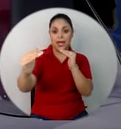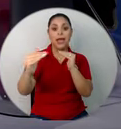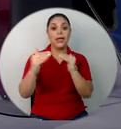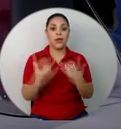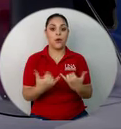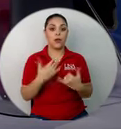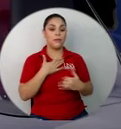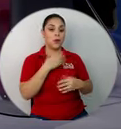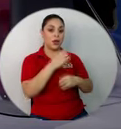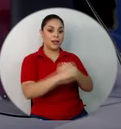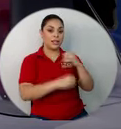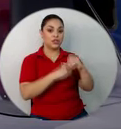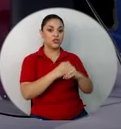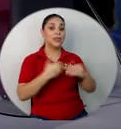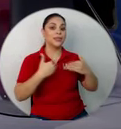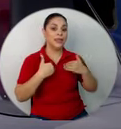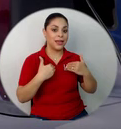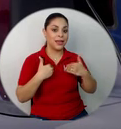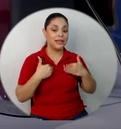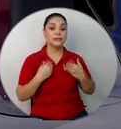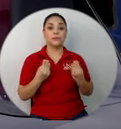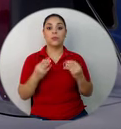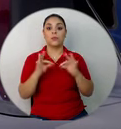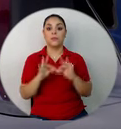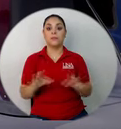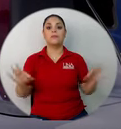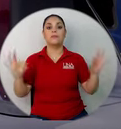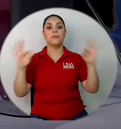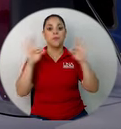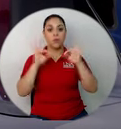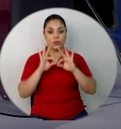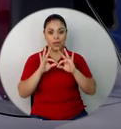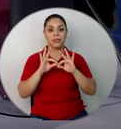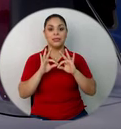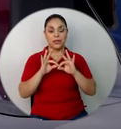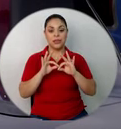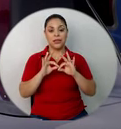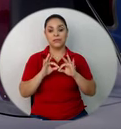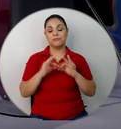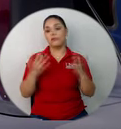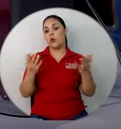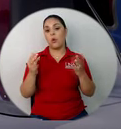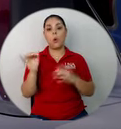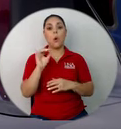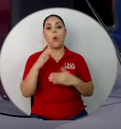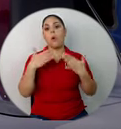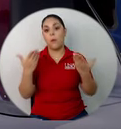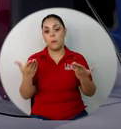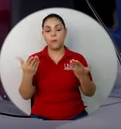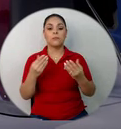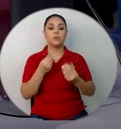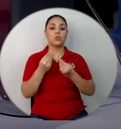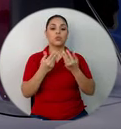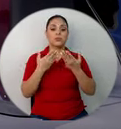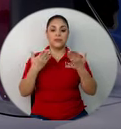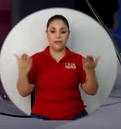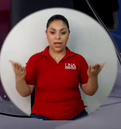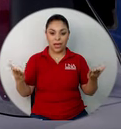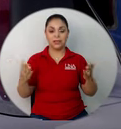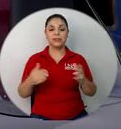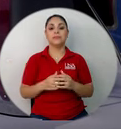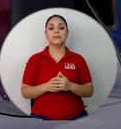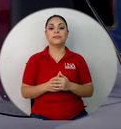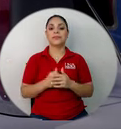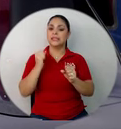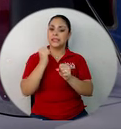el momento que tiene mi organización es sumamente importante, como lo puede ser la productividad, como lo puede ser en